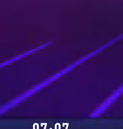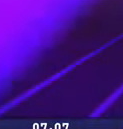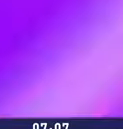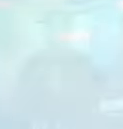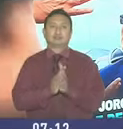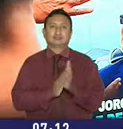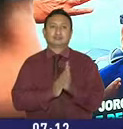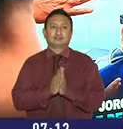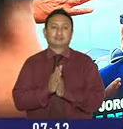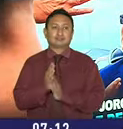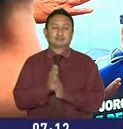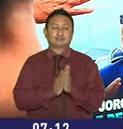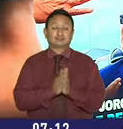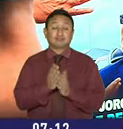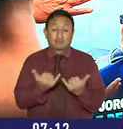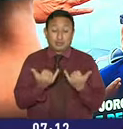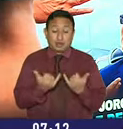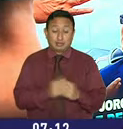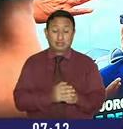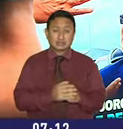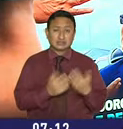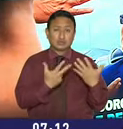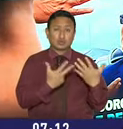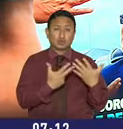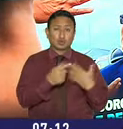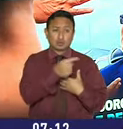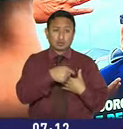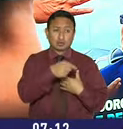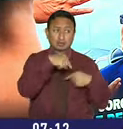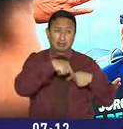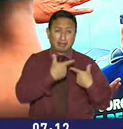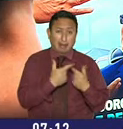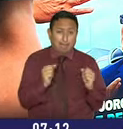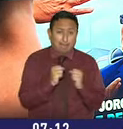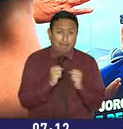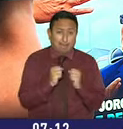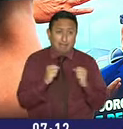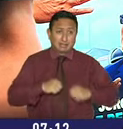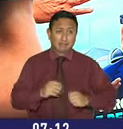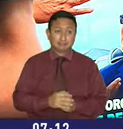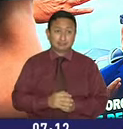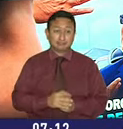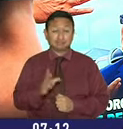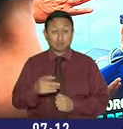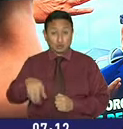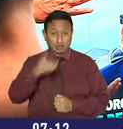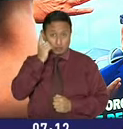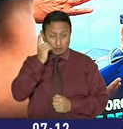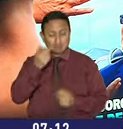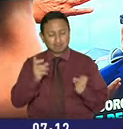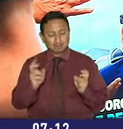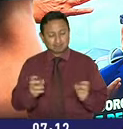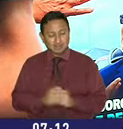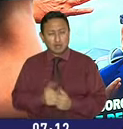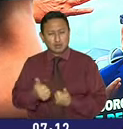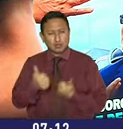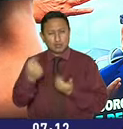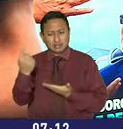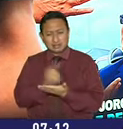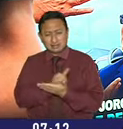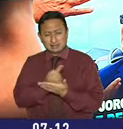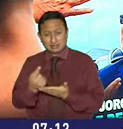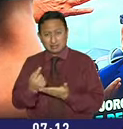República, Jorge, la mayor parte del distrito metropolitano de Quito, está ahora provecho en desayuno a la semana, que sea realmente provechosa. Contarles que este